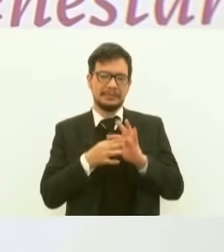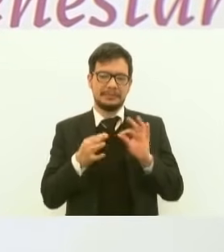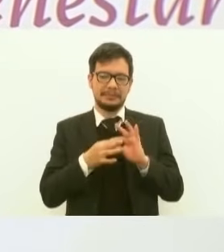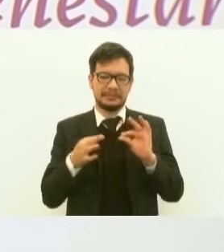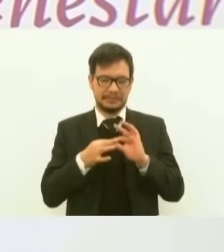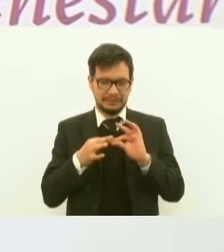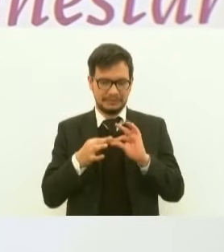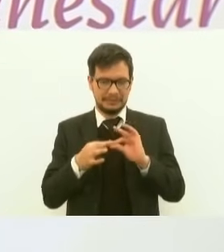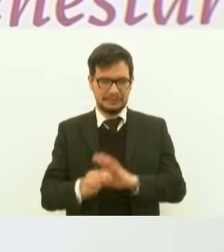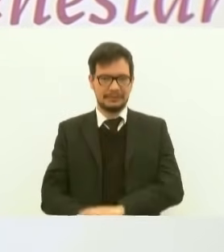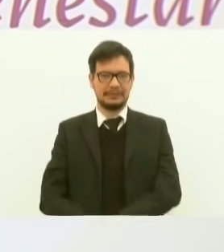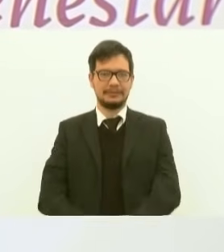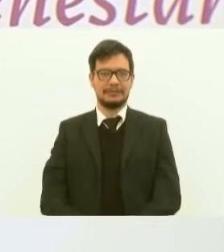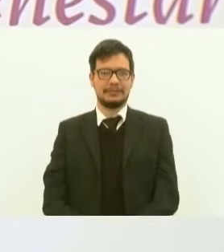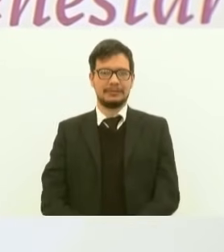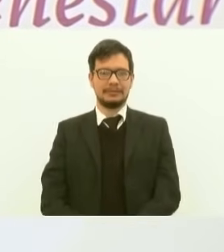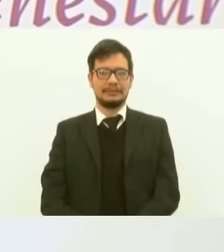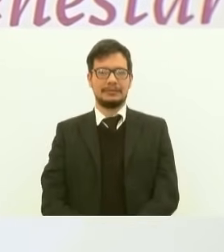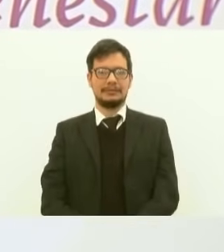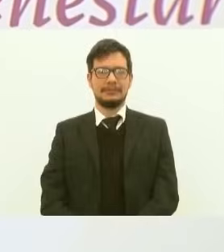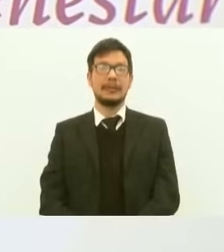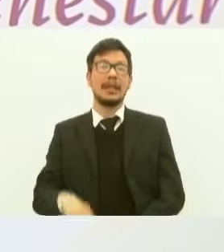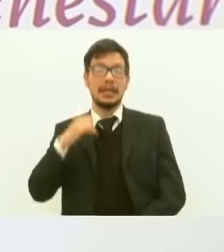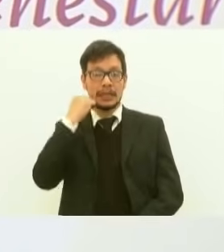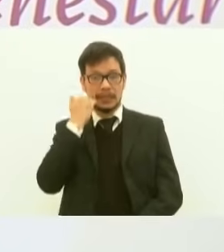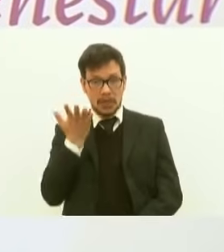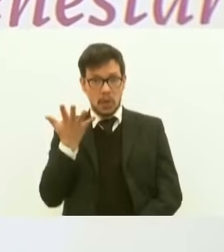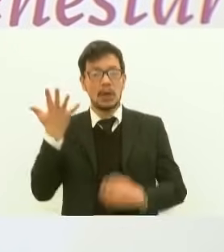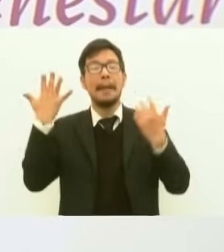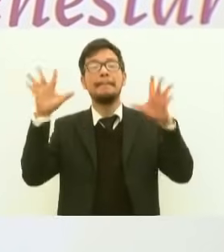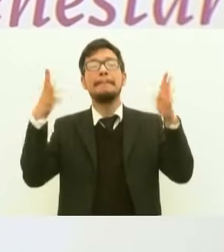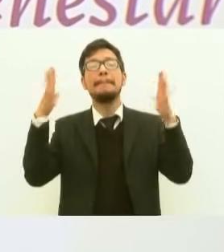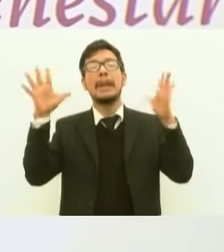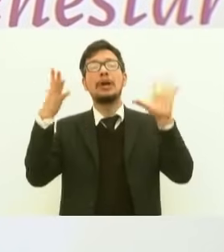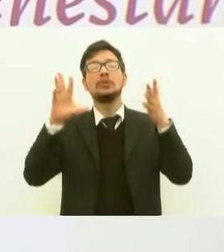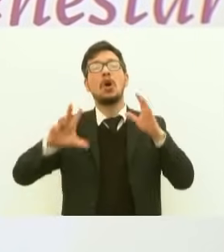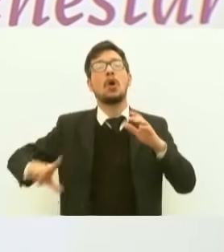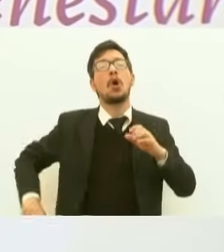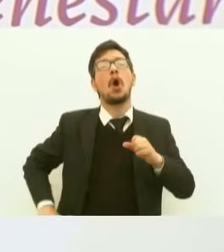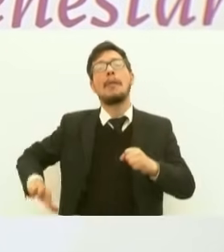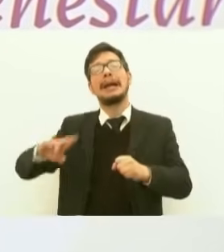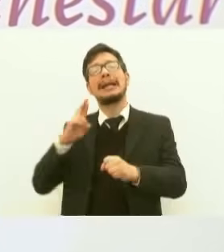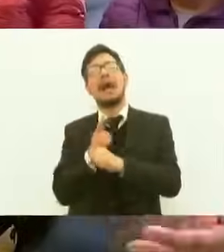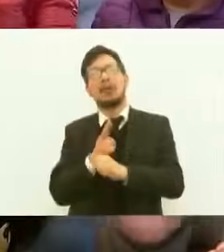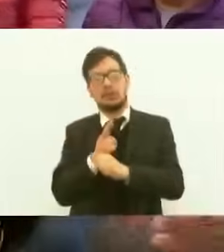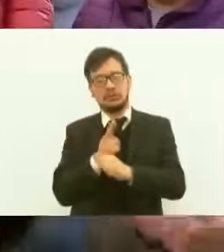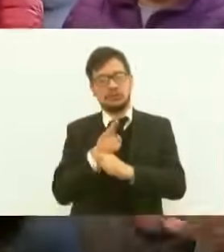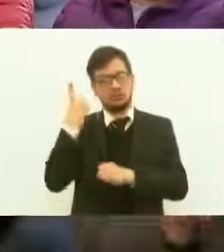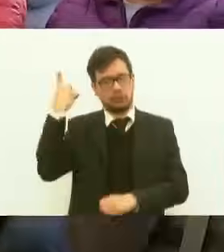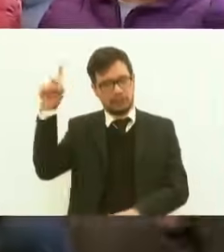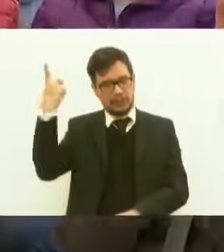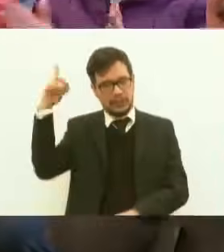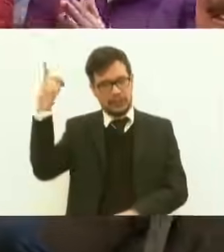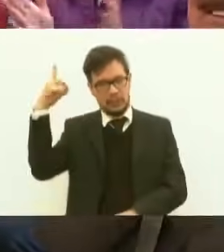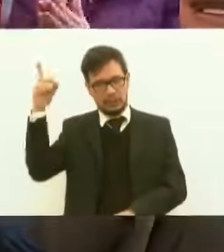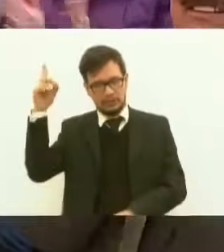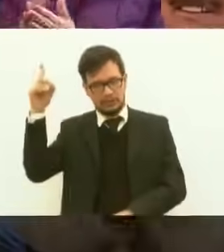fundarlo, a argumentarlo. Quiero un aplauso para el gobernador de Durango.